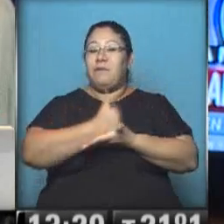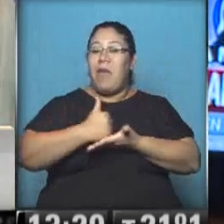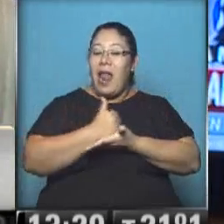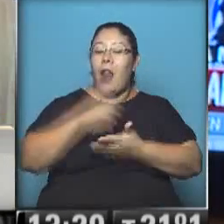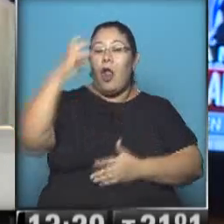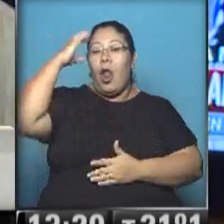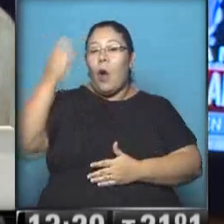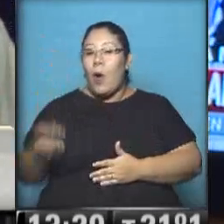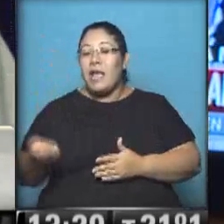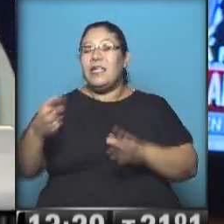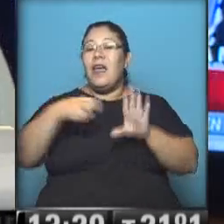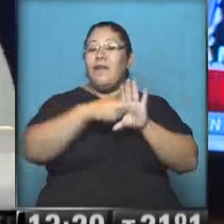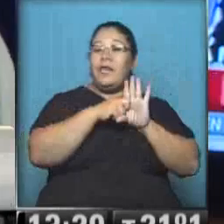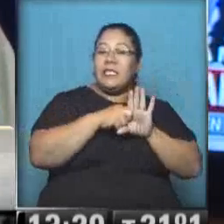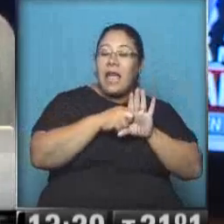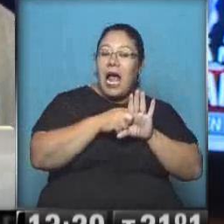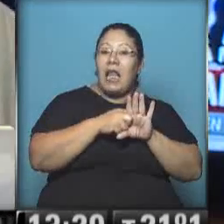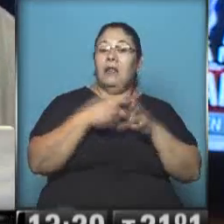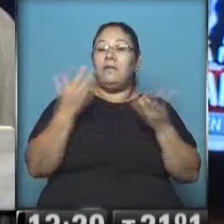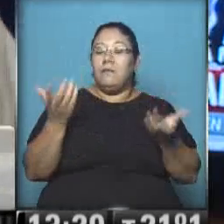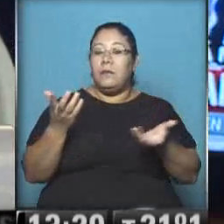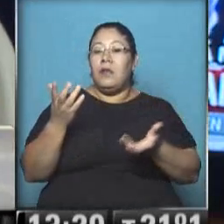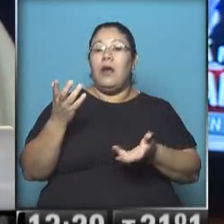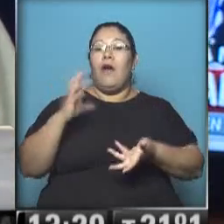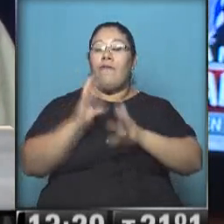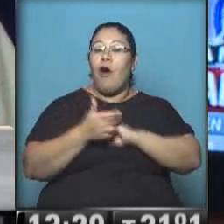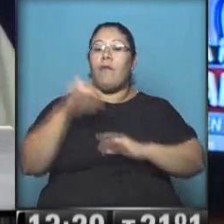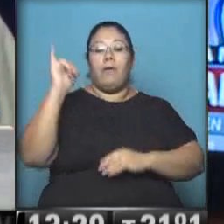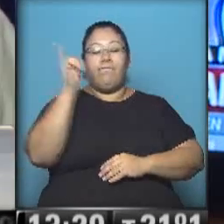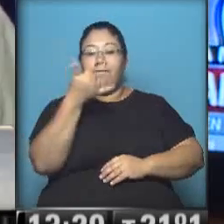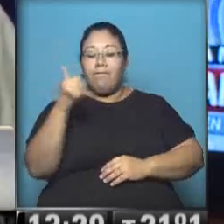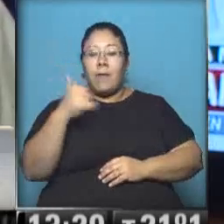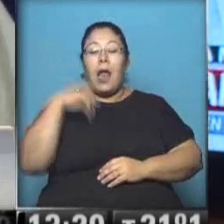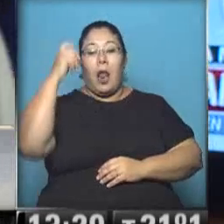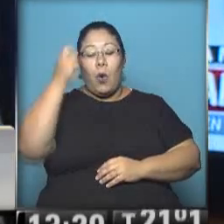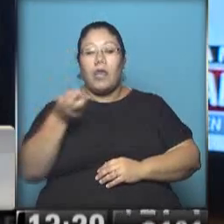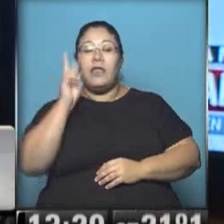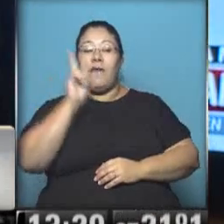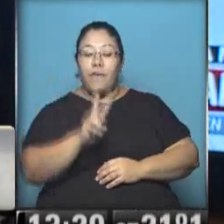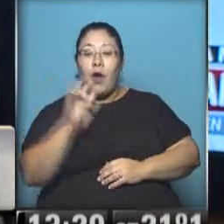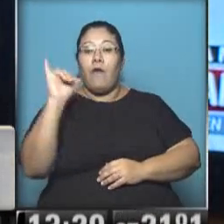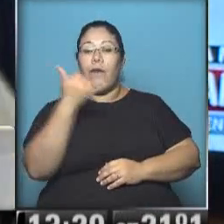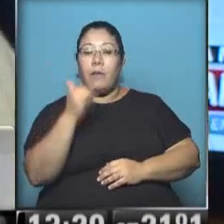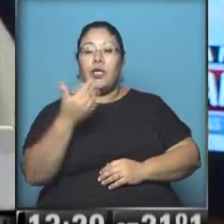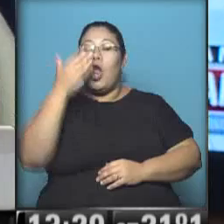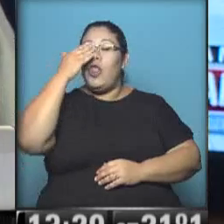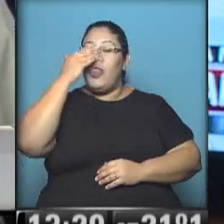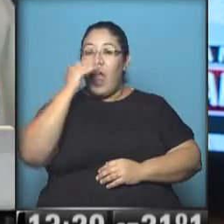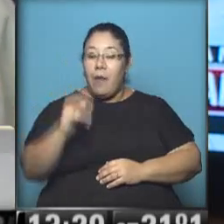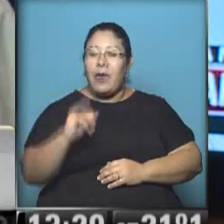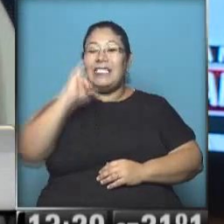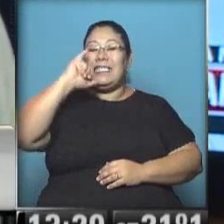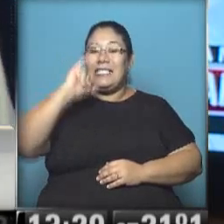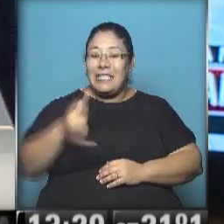y el fiscal, pusieron la mano con una camarita, filmaron todos, el juez vio la filmación, después que la vio recién permitieron el ingreso. Y así